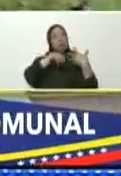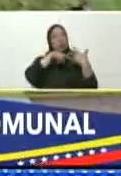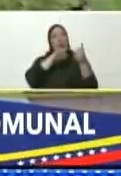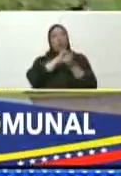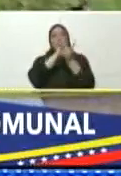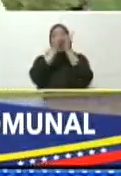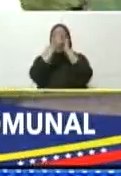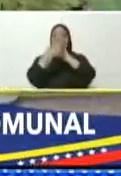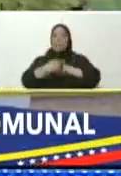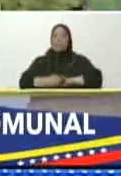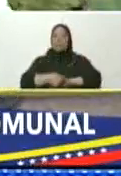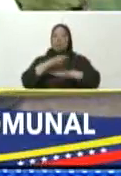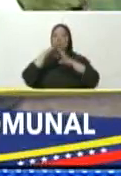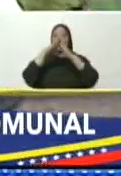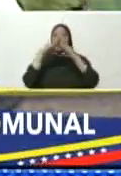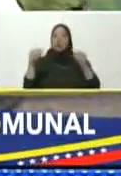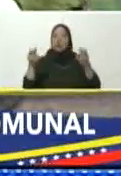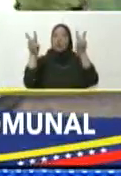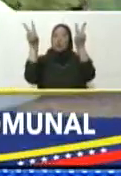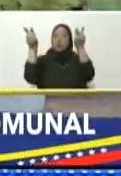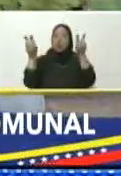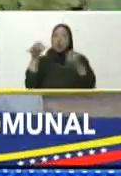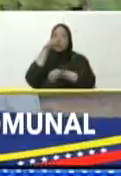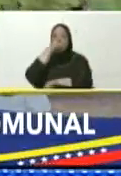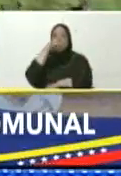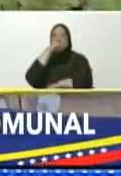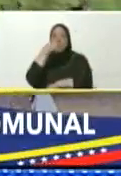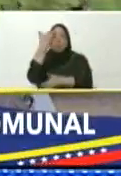renovar permanentemente,